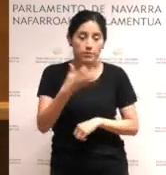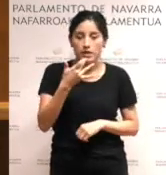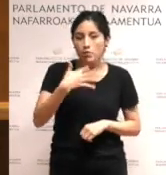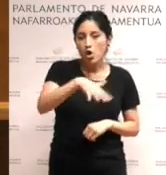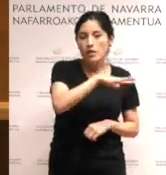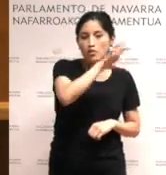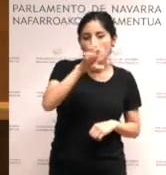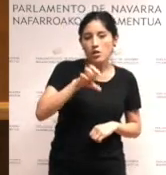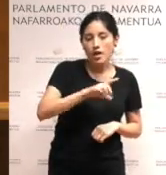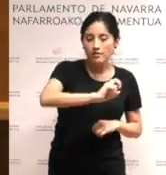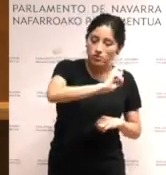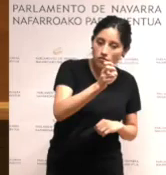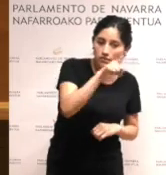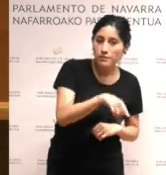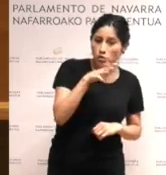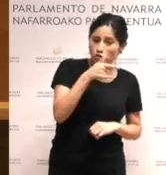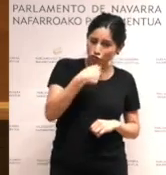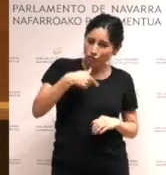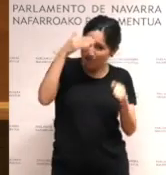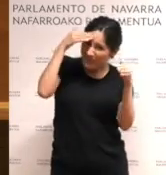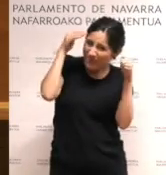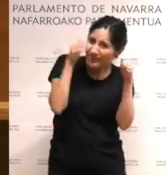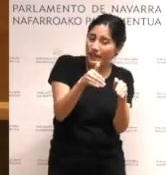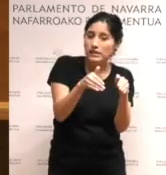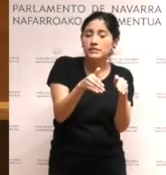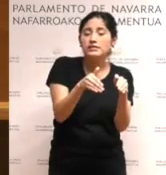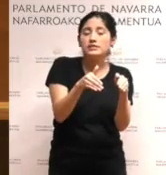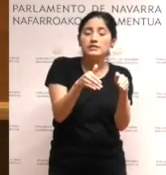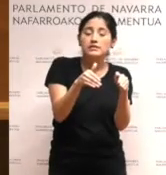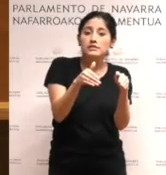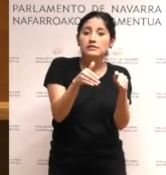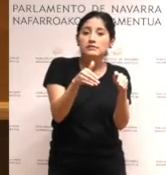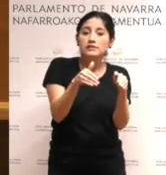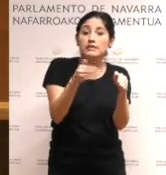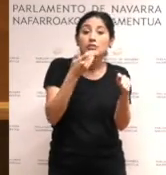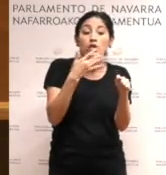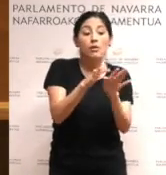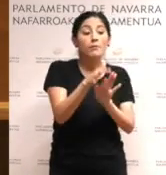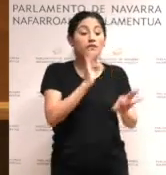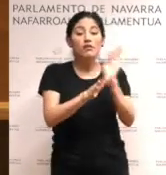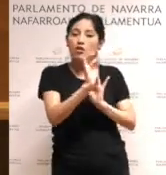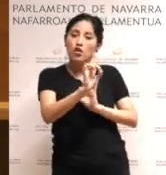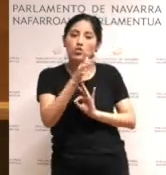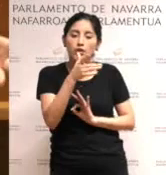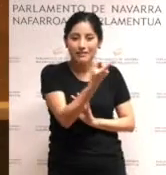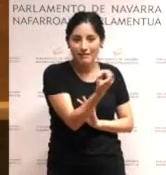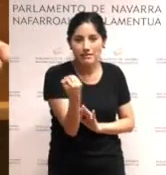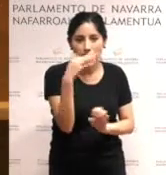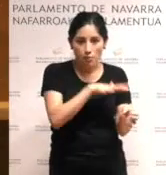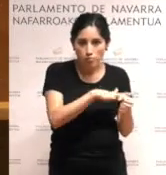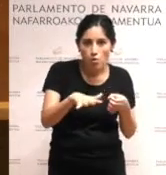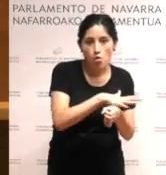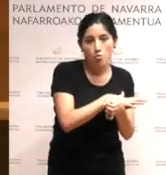a partir de ahí es donde quiero incidir, no solo en la pertinencia, sino en la necesidad urgente de que se cumpla el objeto de esta